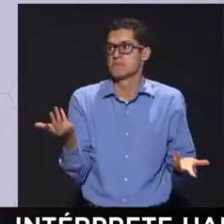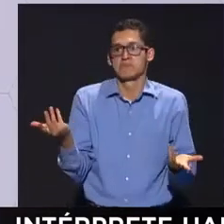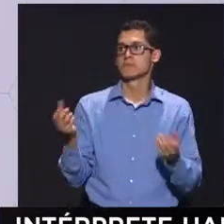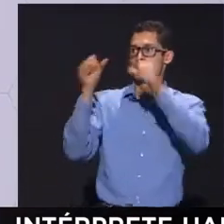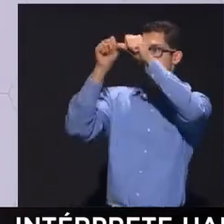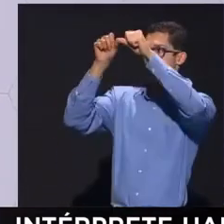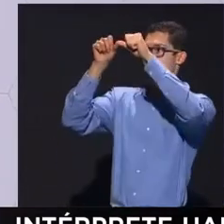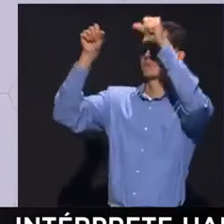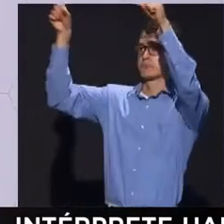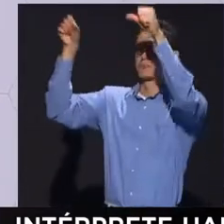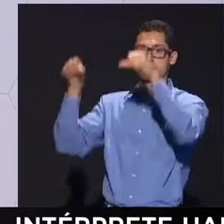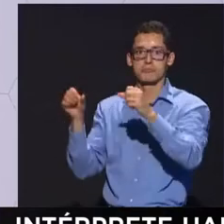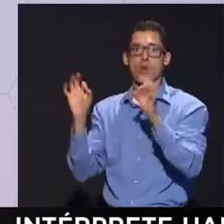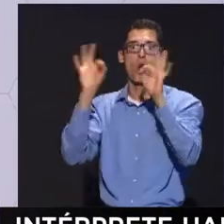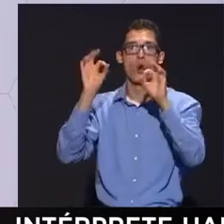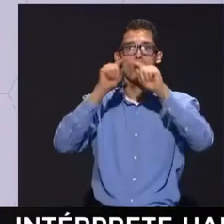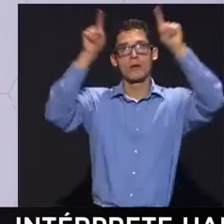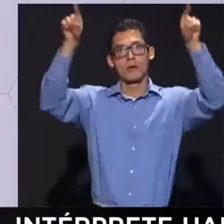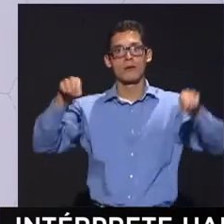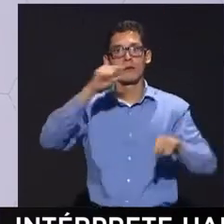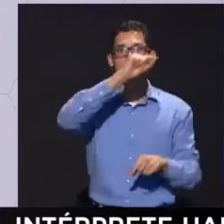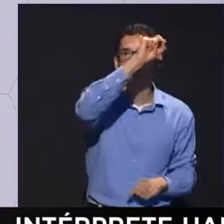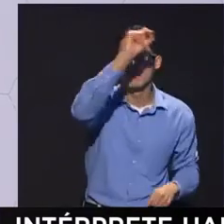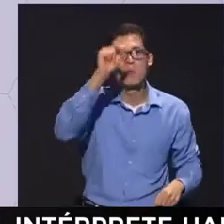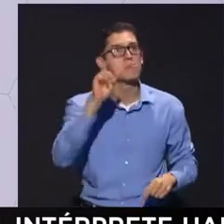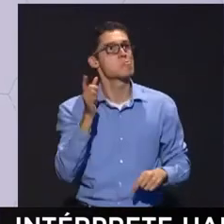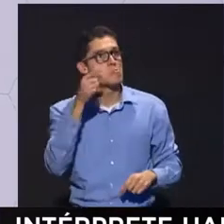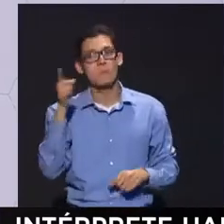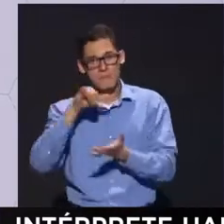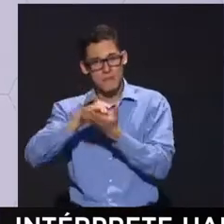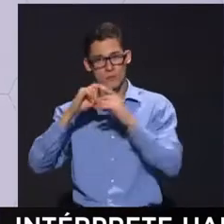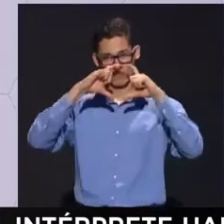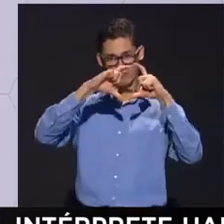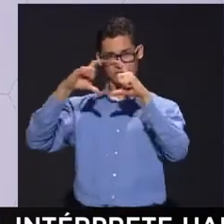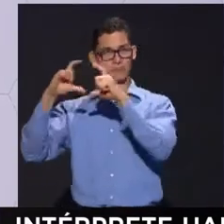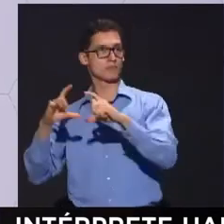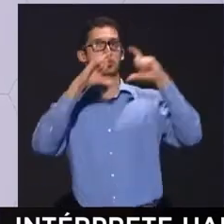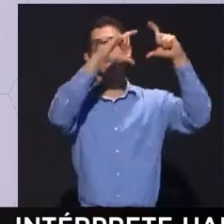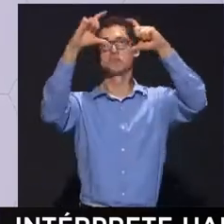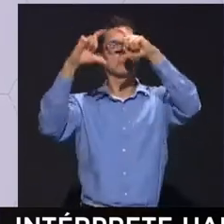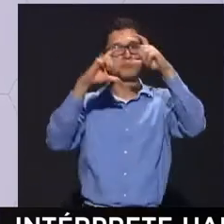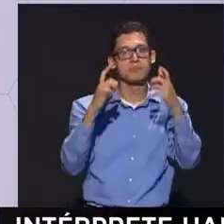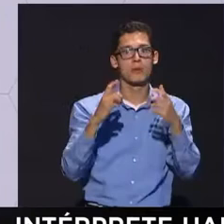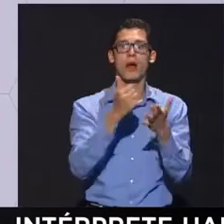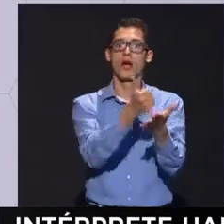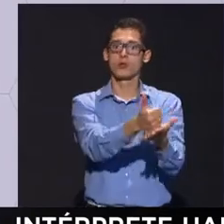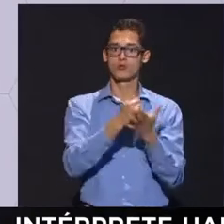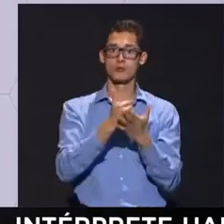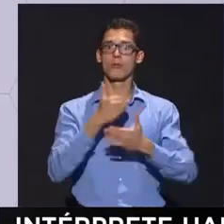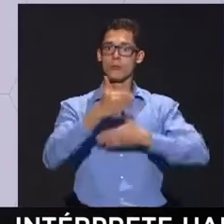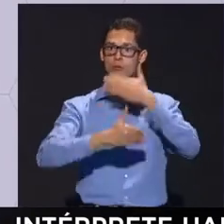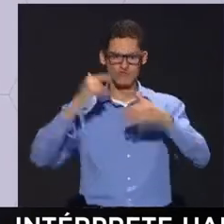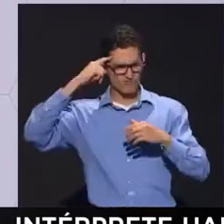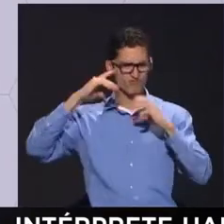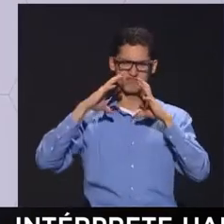común para compartir, digamos, estas habilidades que podemos ir desarrollando y que nos ayudan también a autorregularnos y a generar esa inteligencia emocional y esas